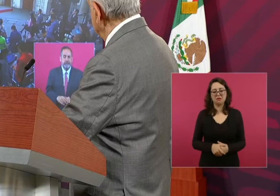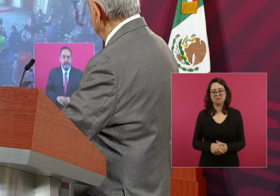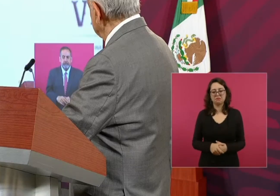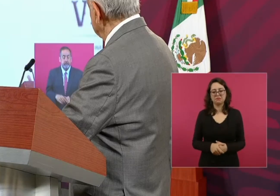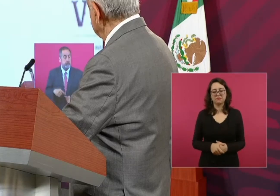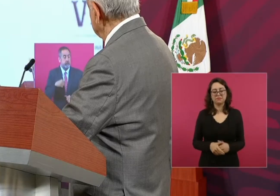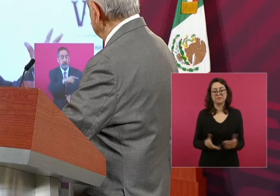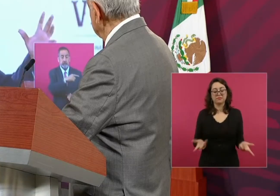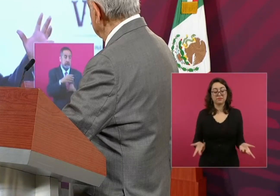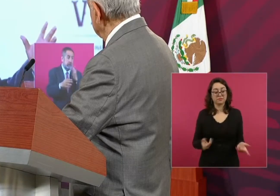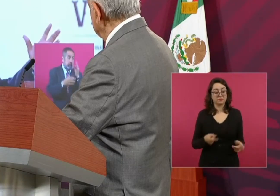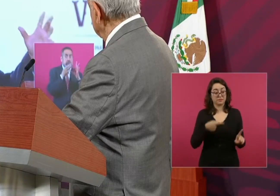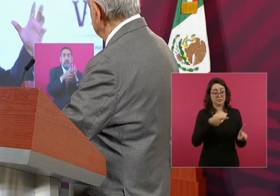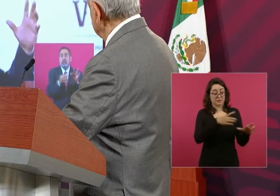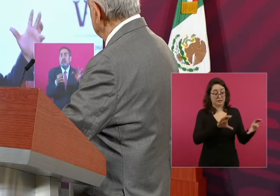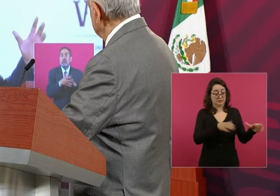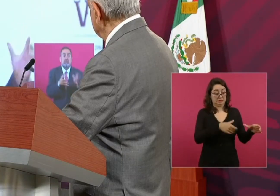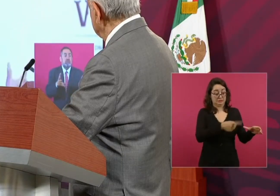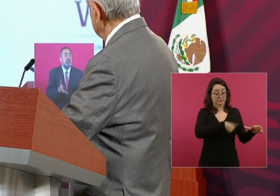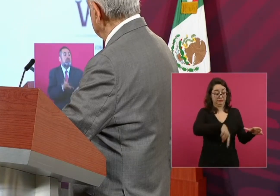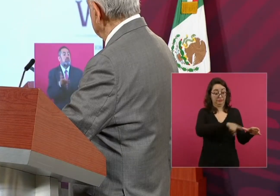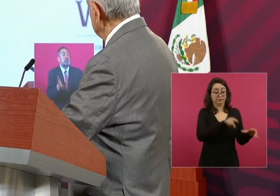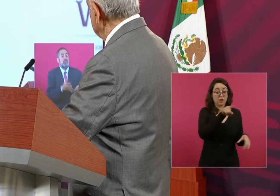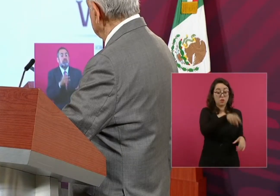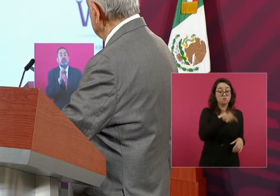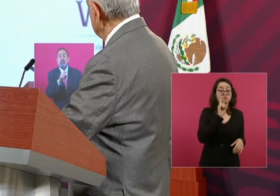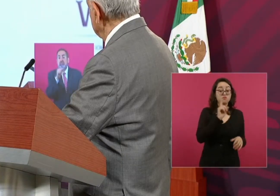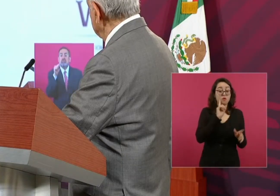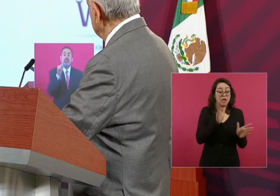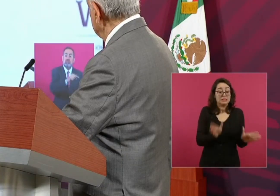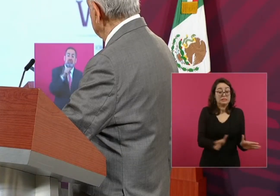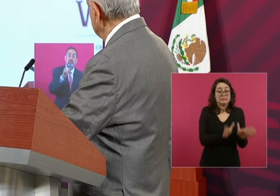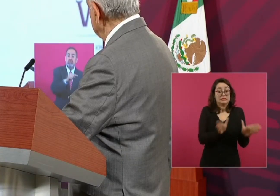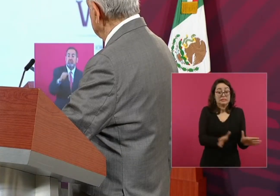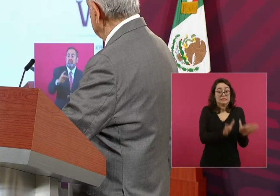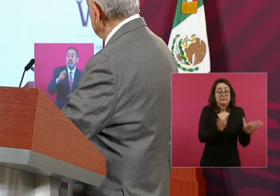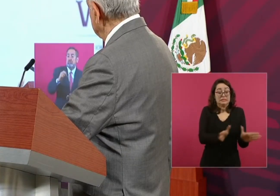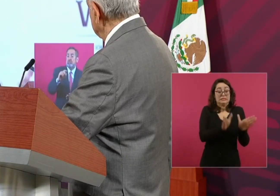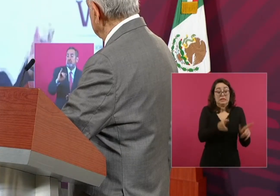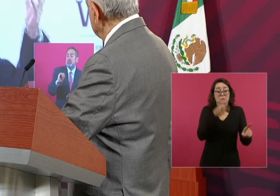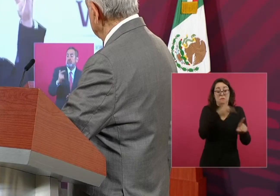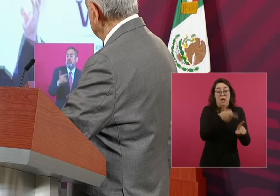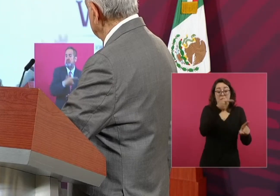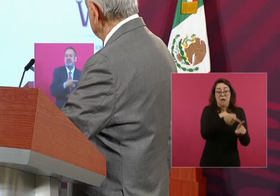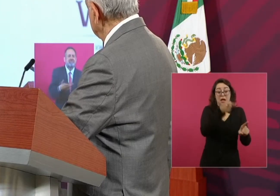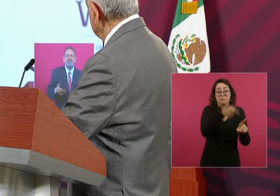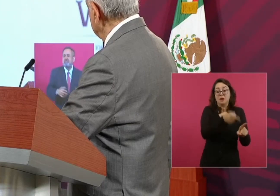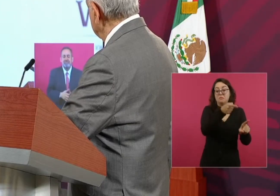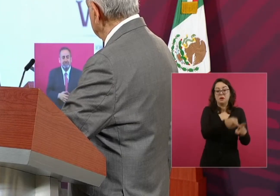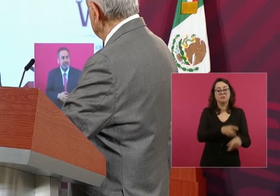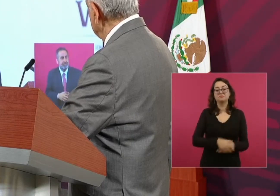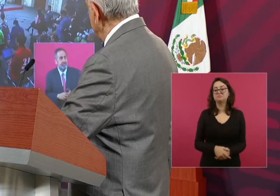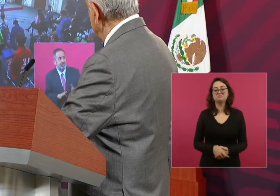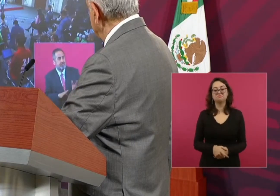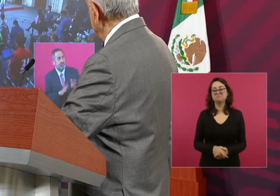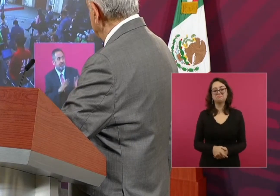inflando, pero no, no, no, no levanta.